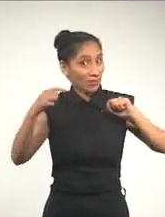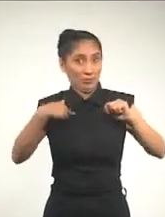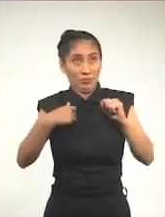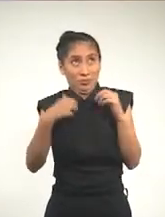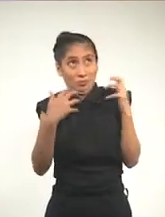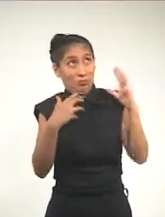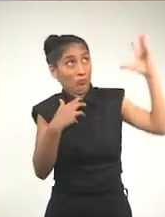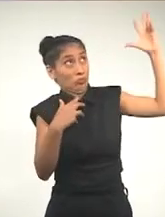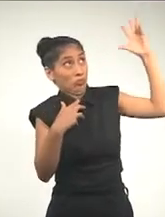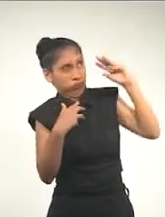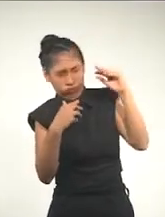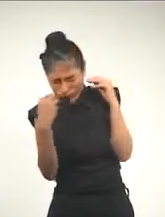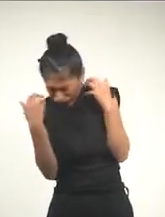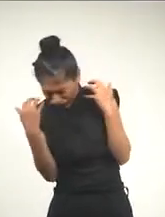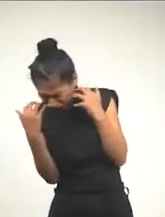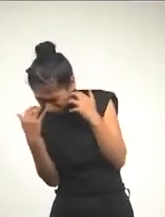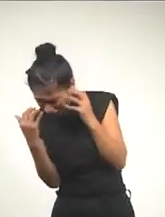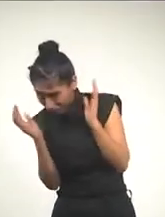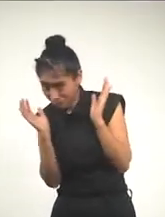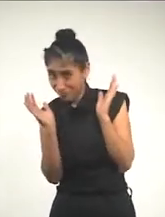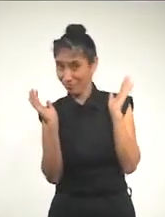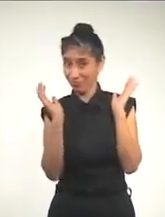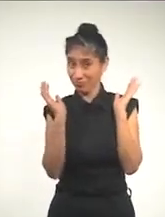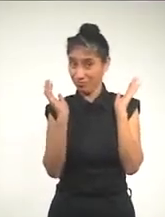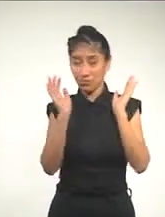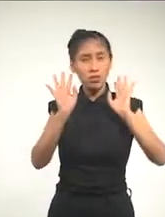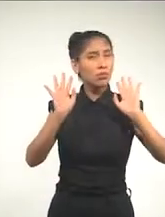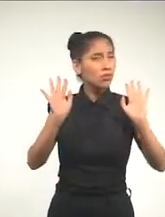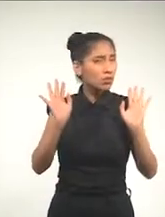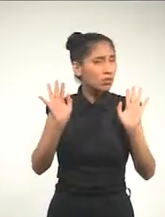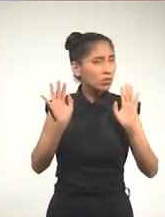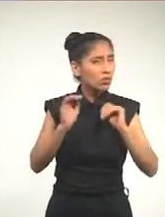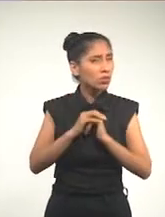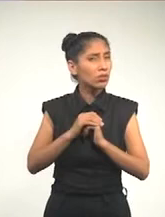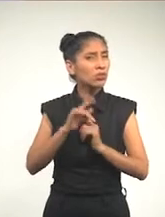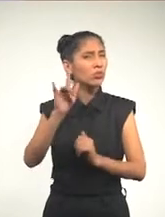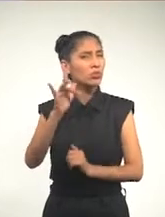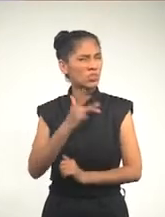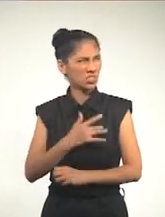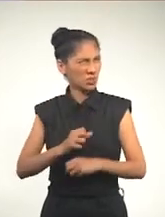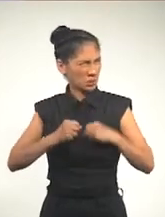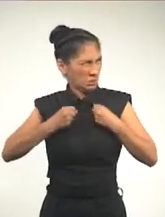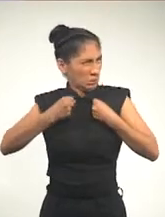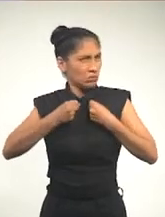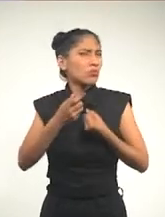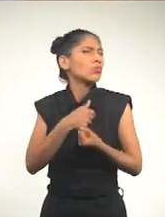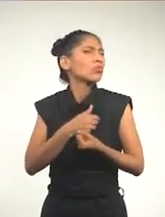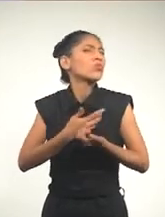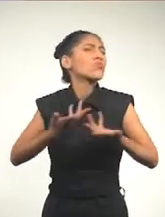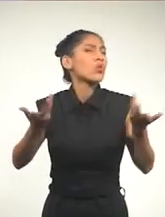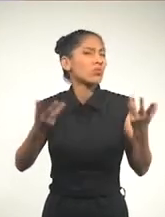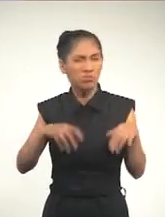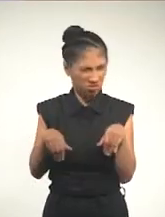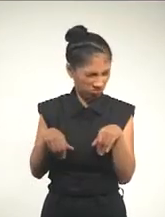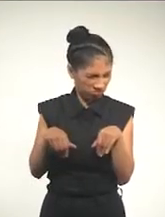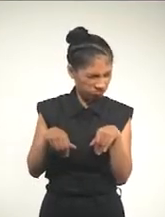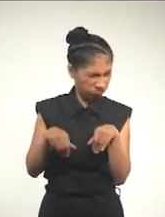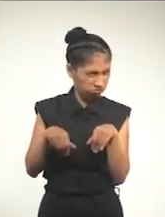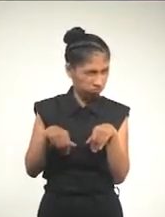Sí, a mí me asusta la oscuridad. ¿Y cuándo sientes enojo, Chankai?